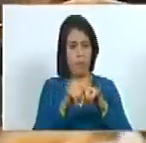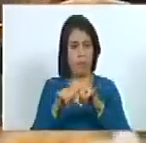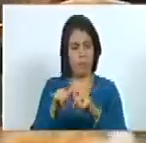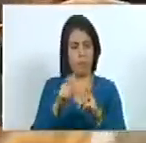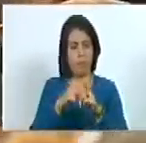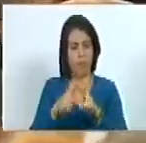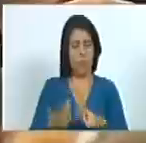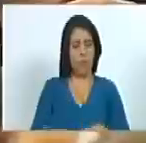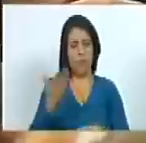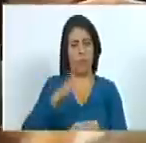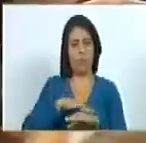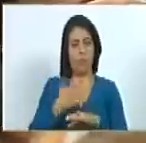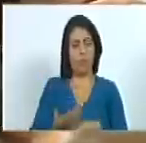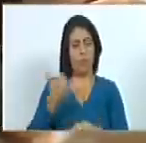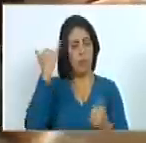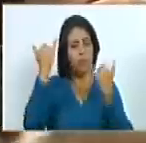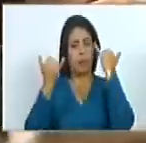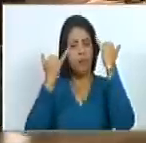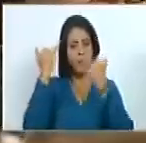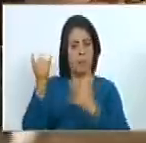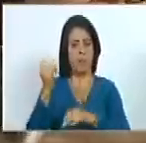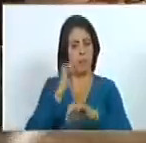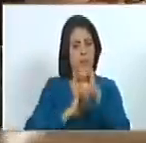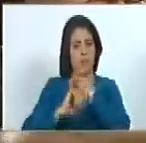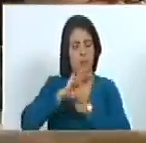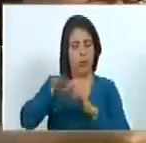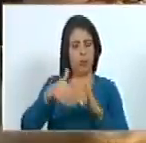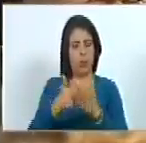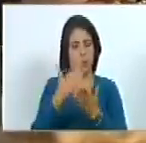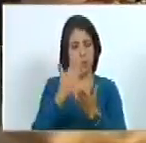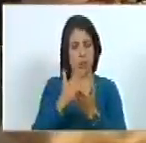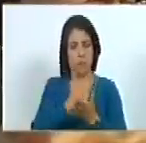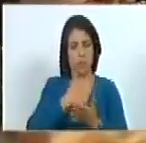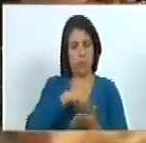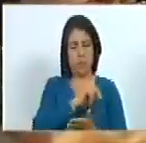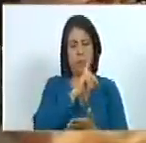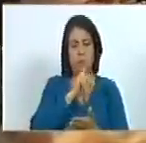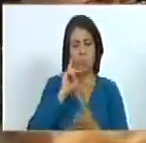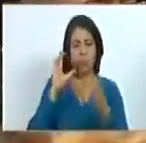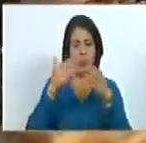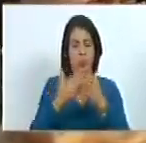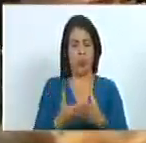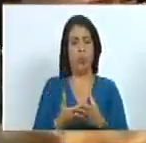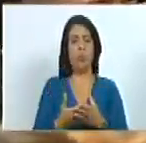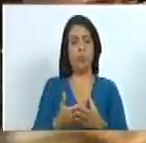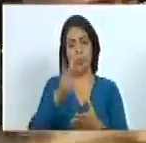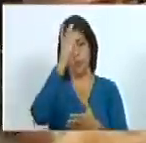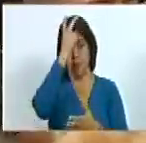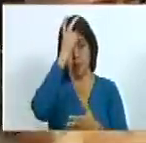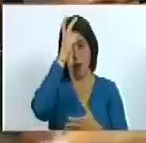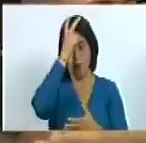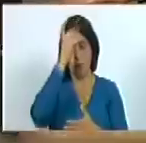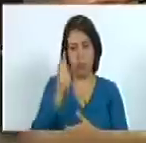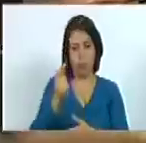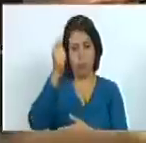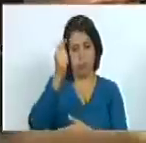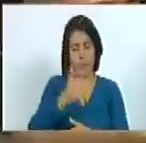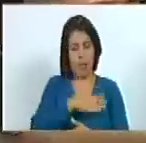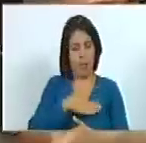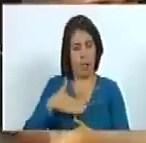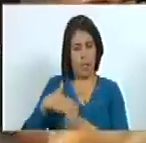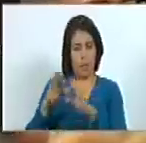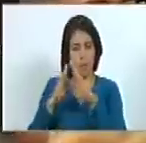parte fundamental de su ideal que defendió toda su vida. Así que desde acá, nosotros en nombre del Bloque Parlamentario del Estado Falcón, queremos transmitirle a